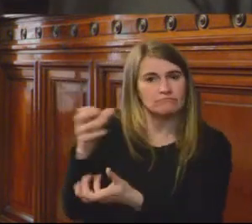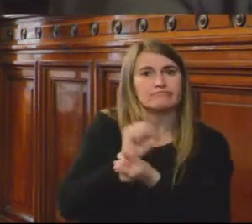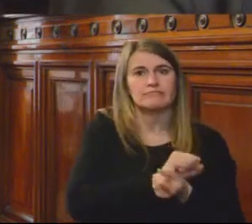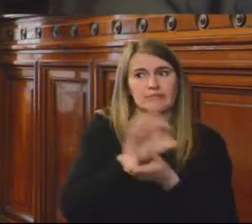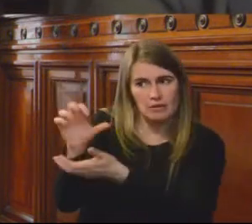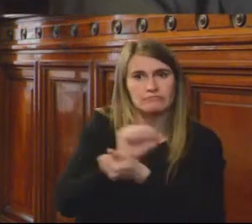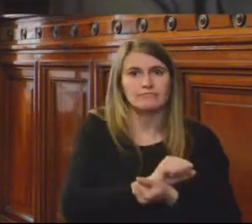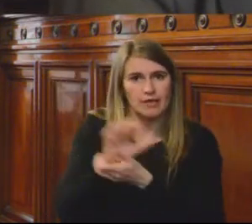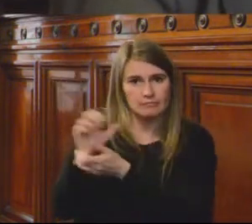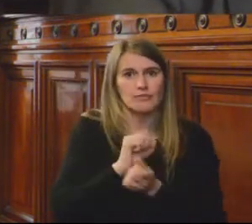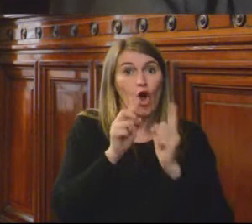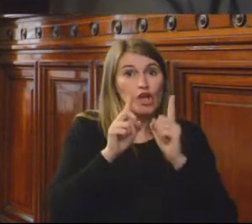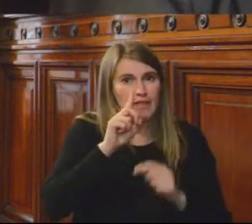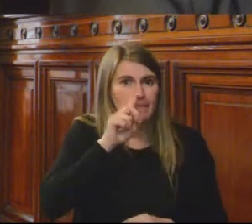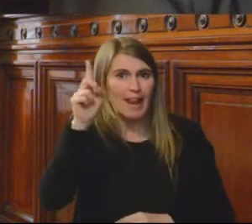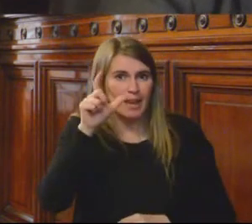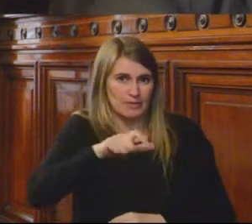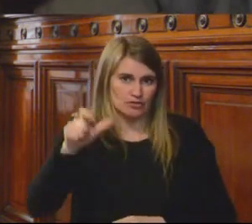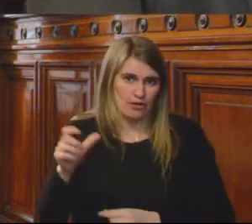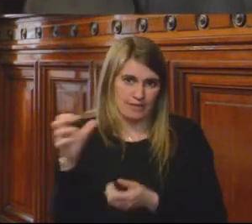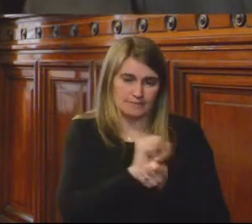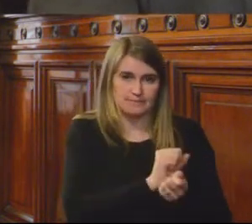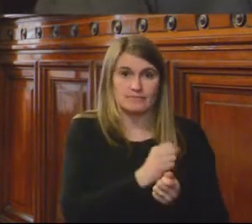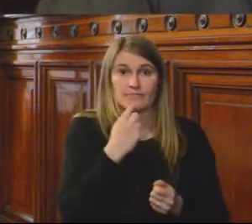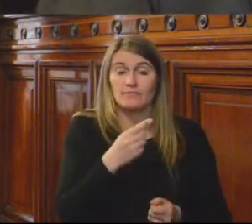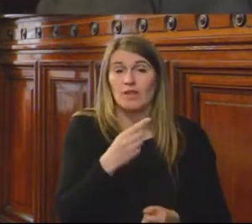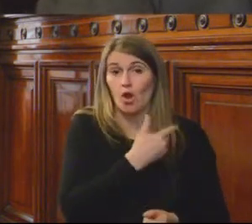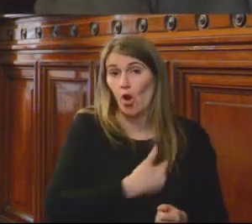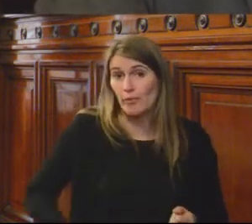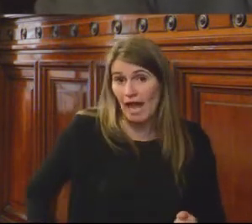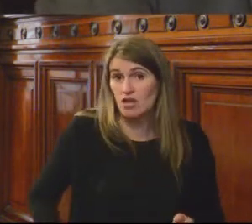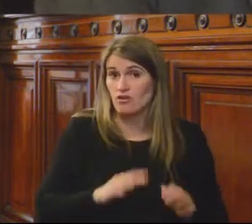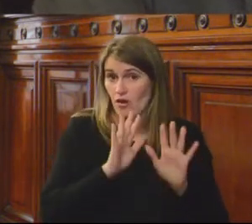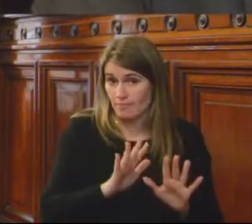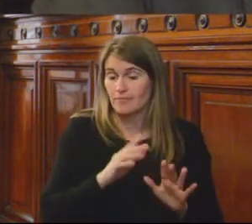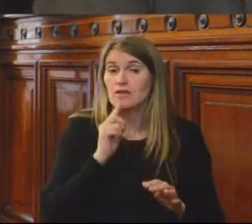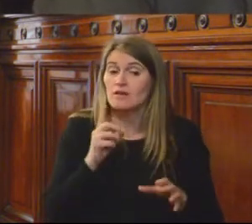importante destacar, antes de que el gobierno diga lo contrario, que el Foro Penal